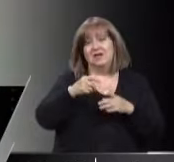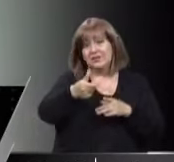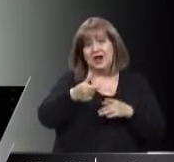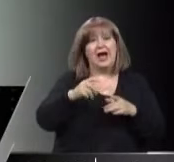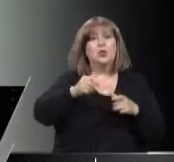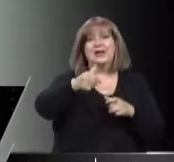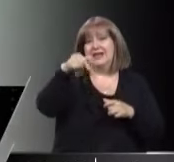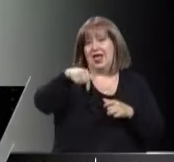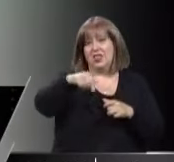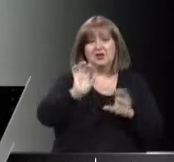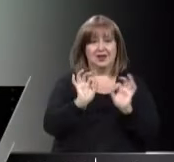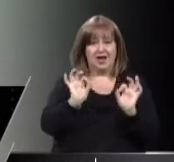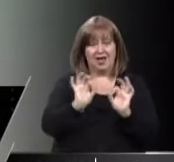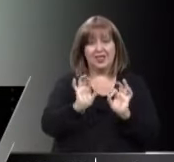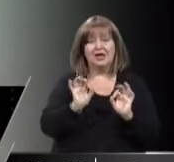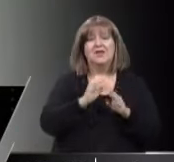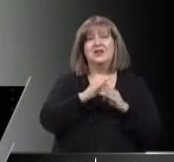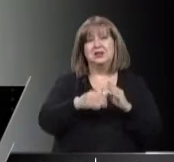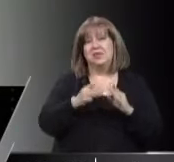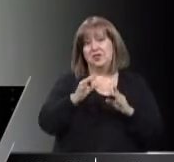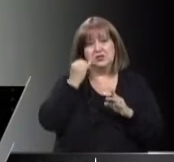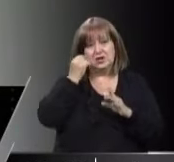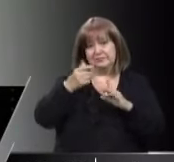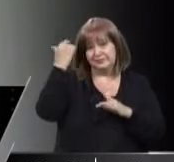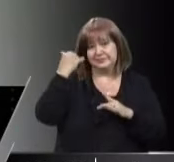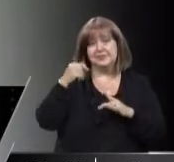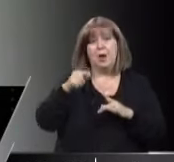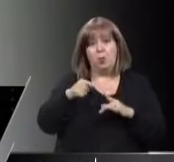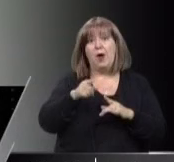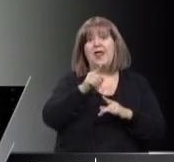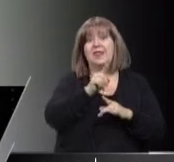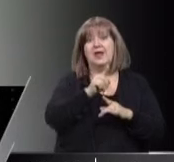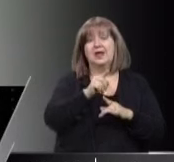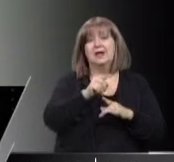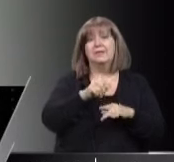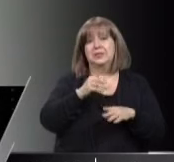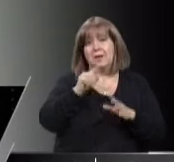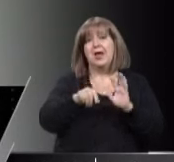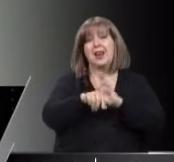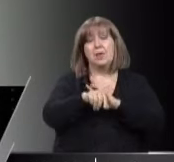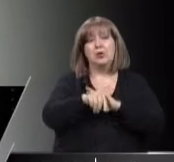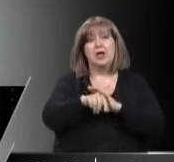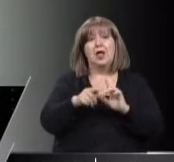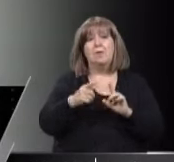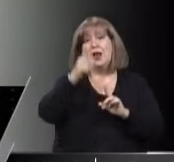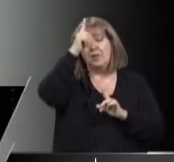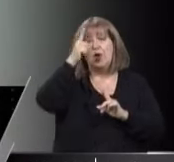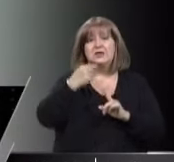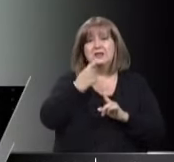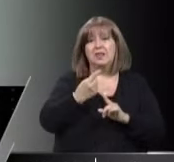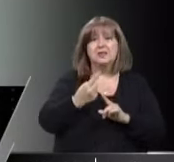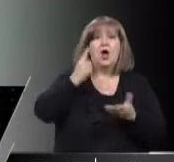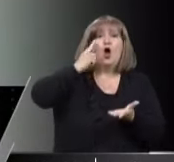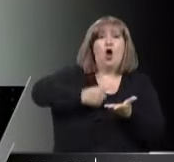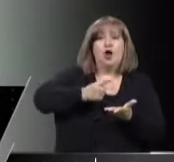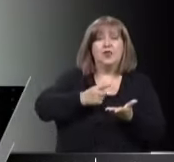documentación y posiblemente en las próximas horas puede llegar a ser imputado por resistencia a la autoridad